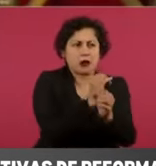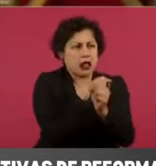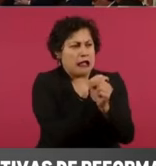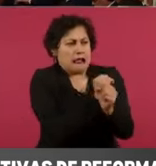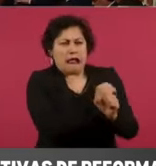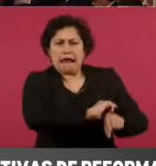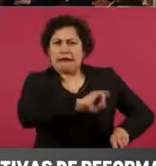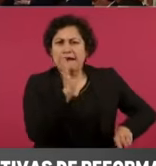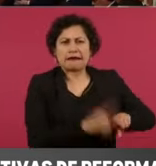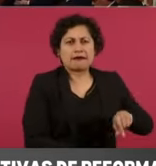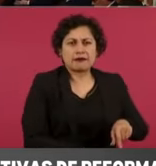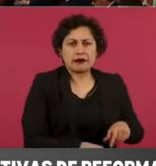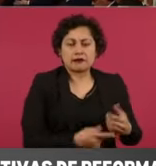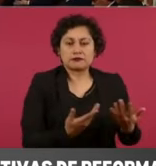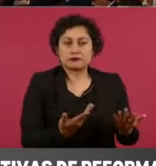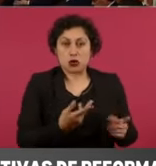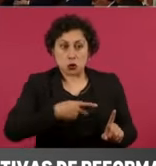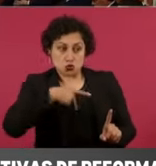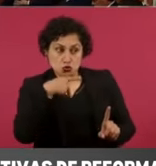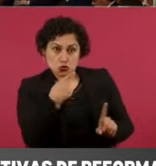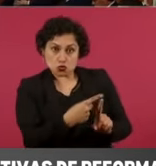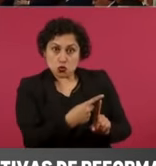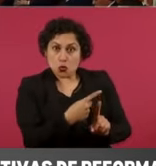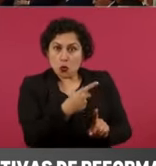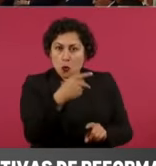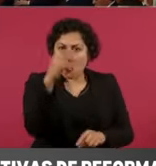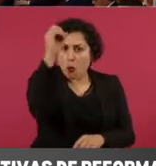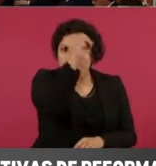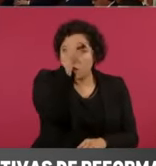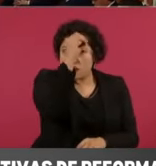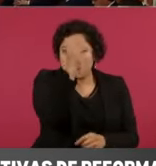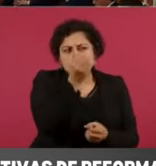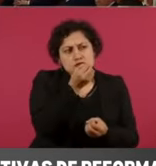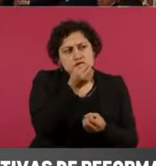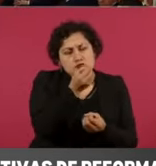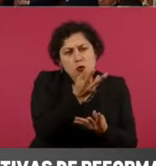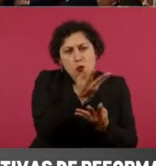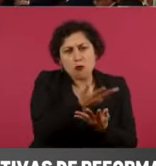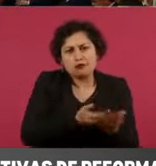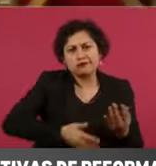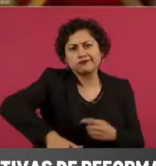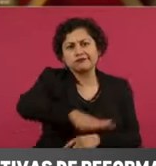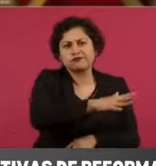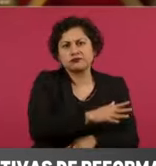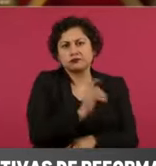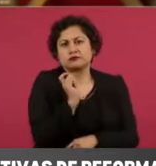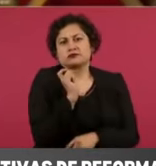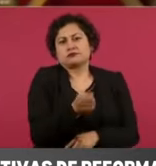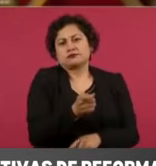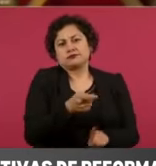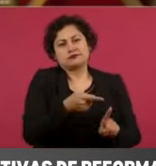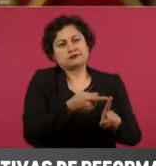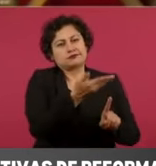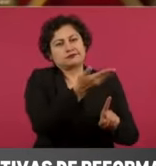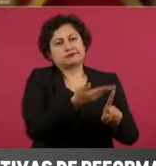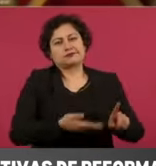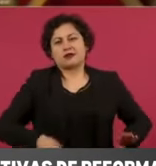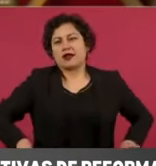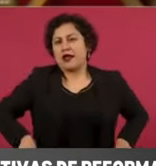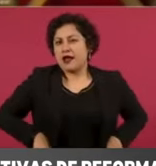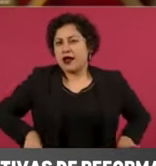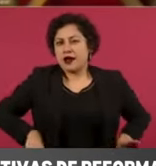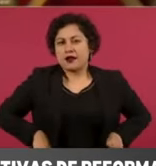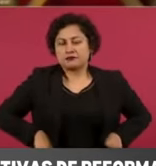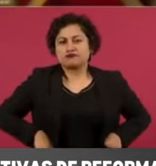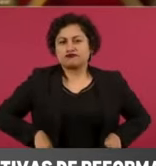en el pensamiento y en las acciones. Hidalgo era todo un revolucionario y no